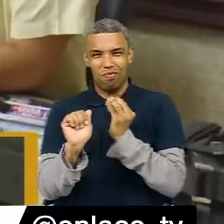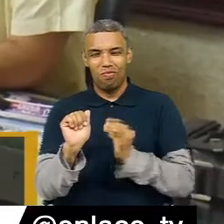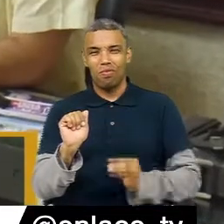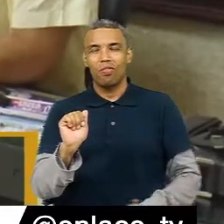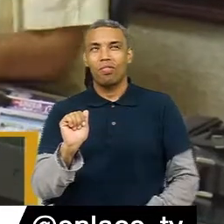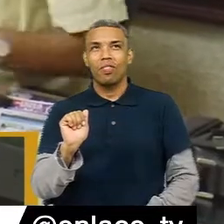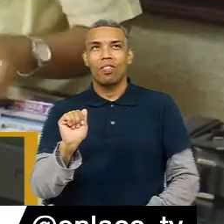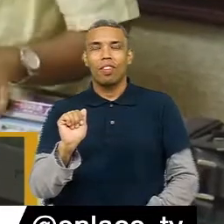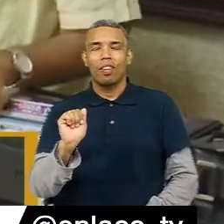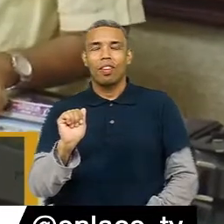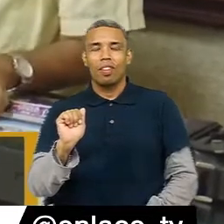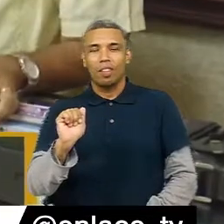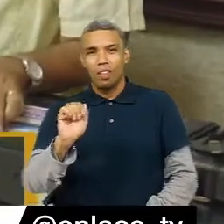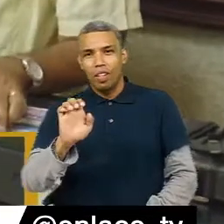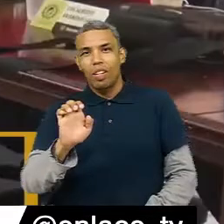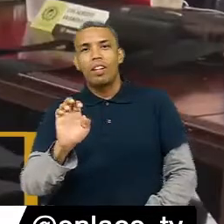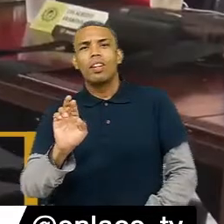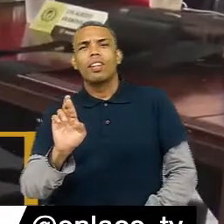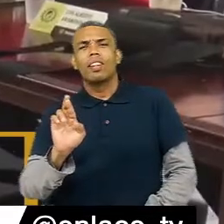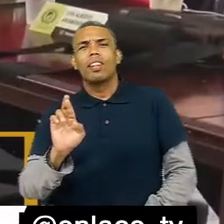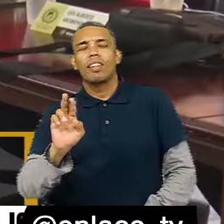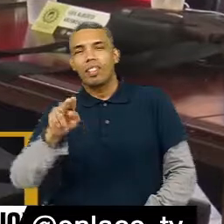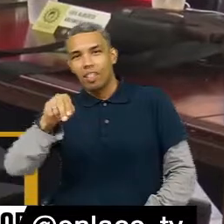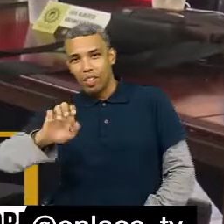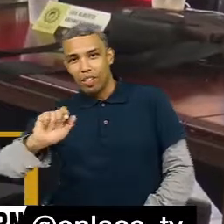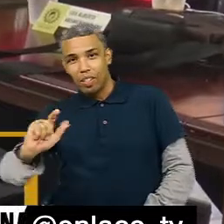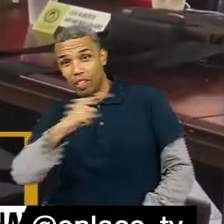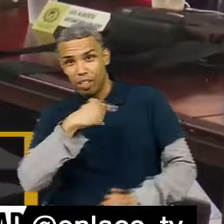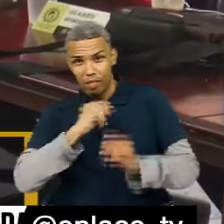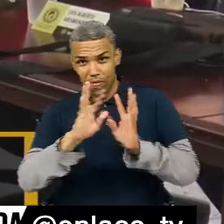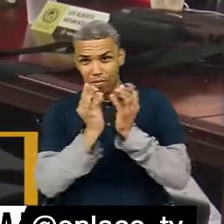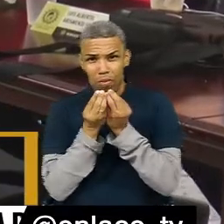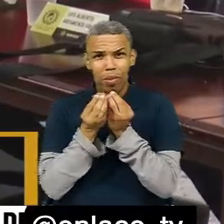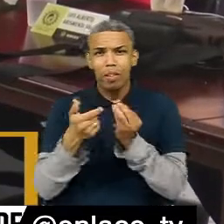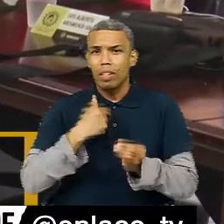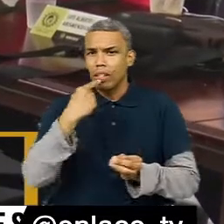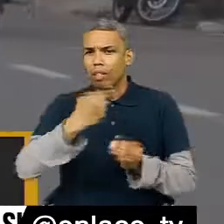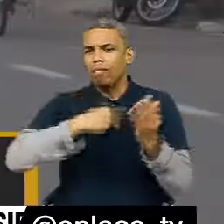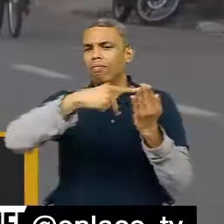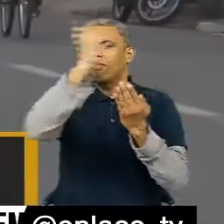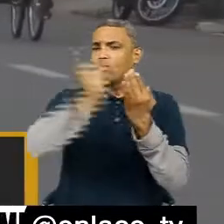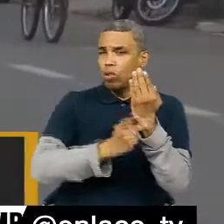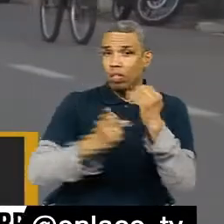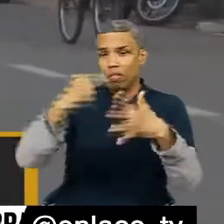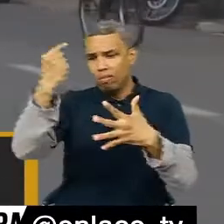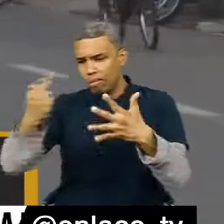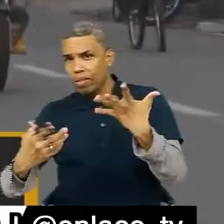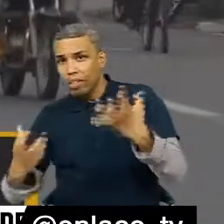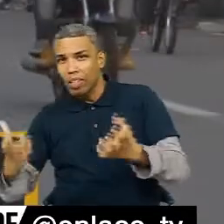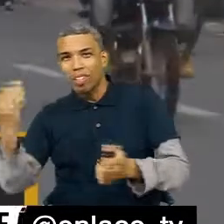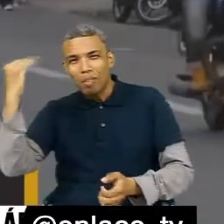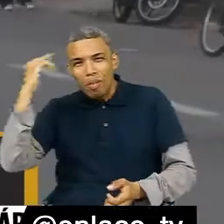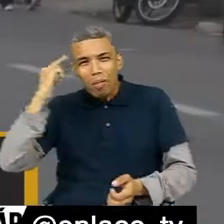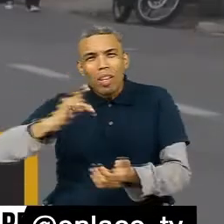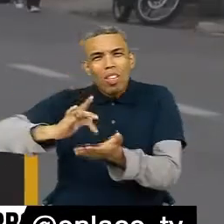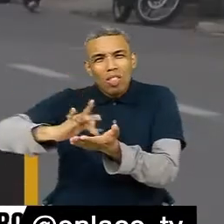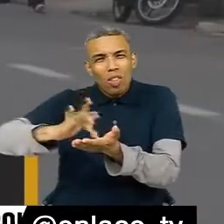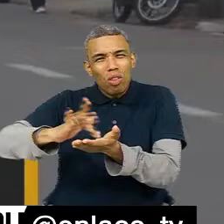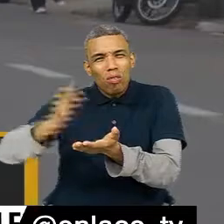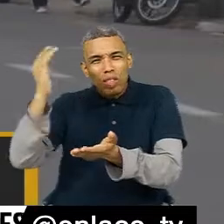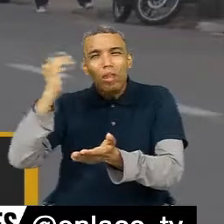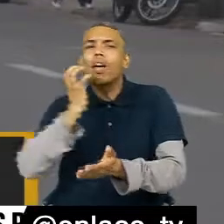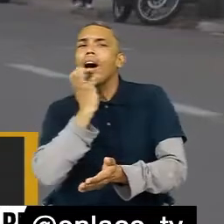expresó, encaminan a beneficiar los proyectos que vienen para la ciudad, entre ellos el de la redistribución del endeudamiento que se hizo en el anterior